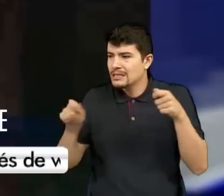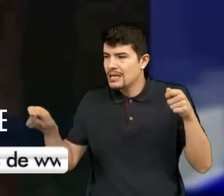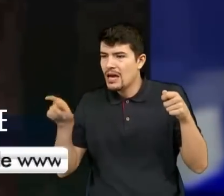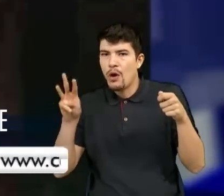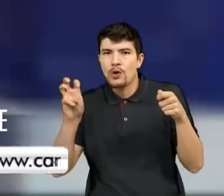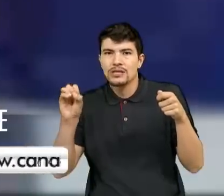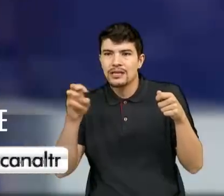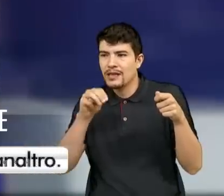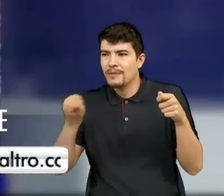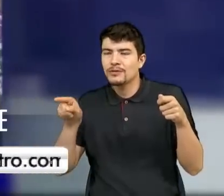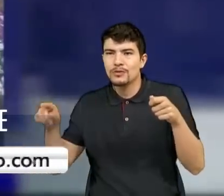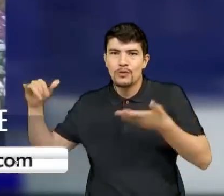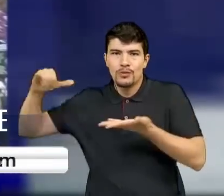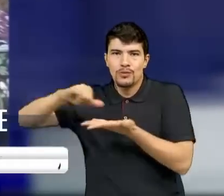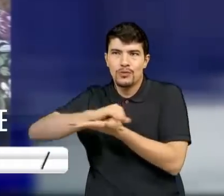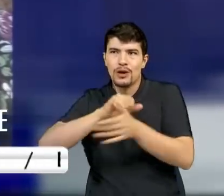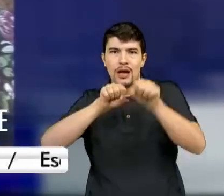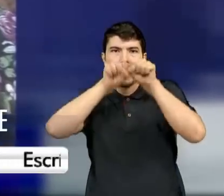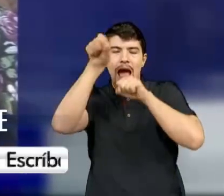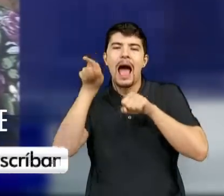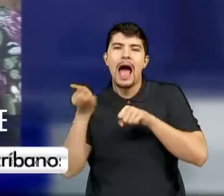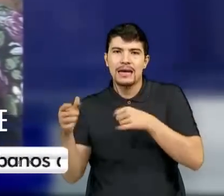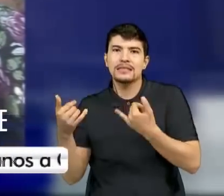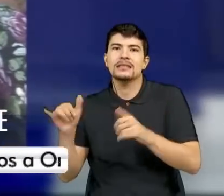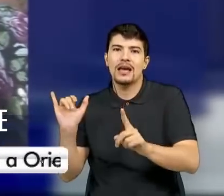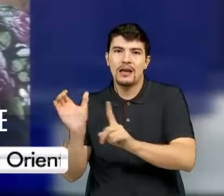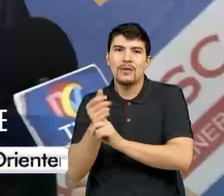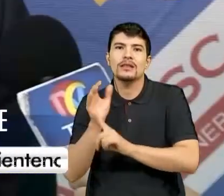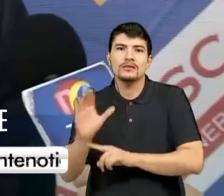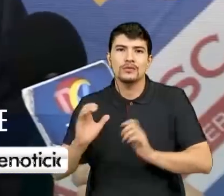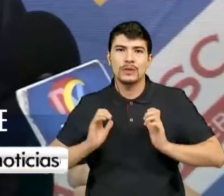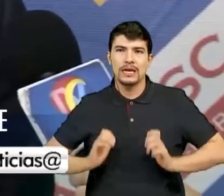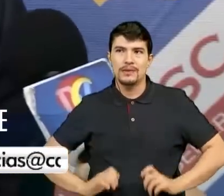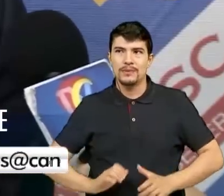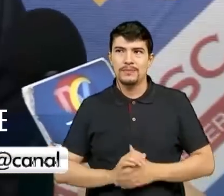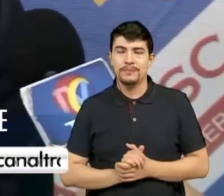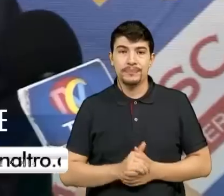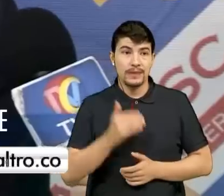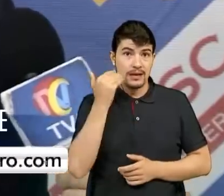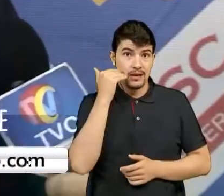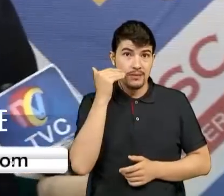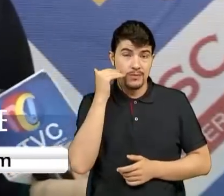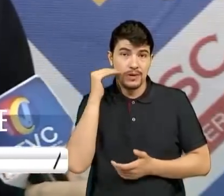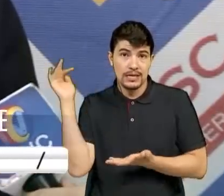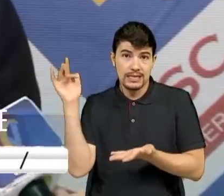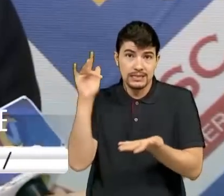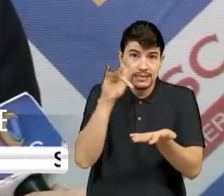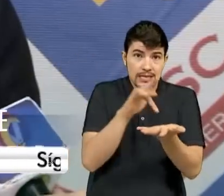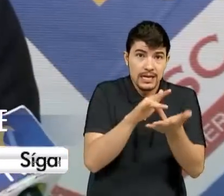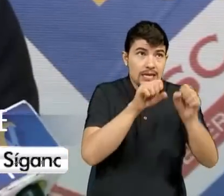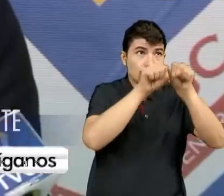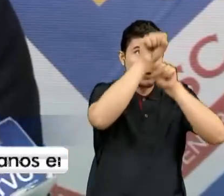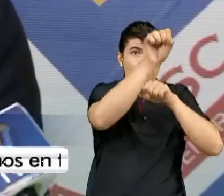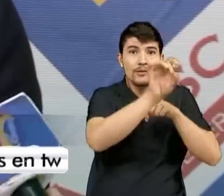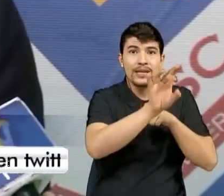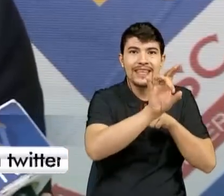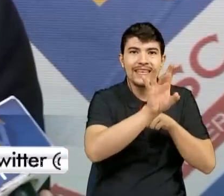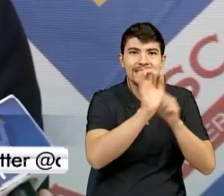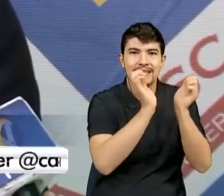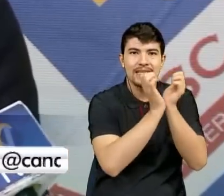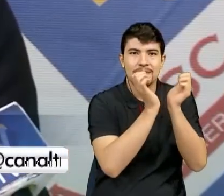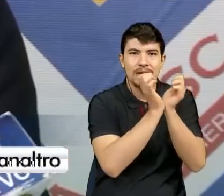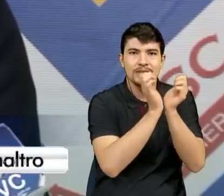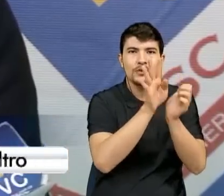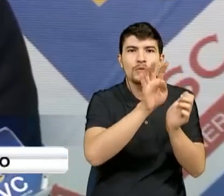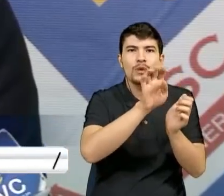El Socorro, donde las autoridades encontraron su cadáver. La dama llega el 15 de mayo a